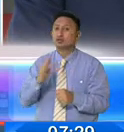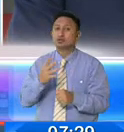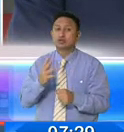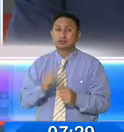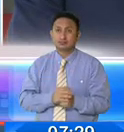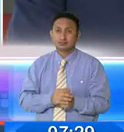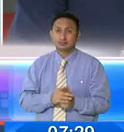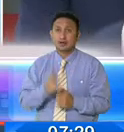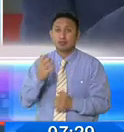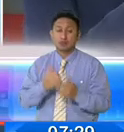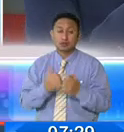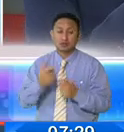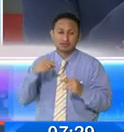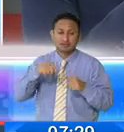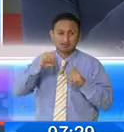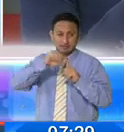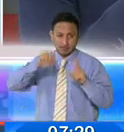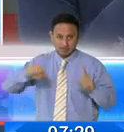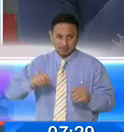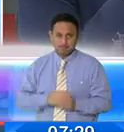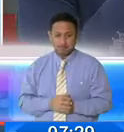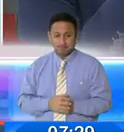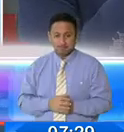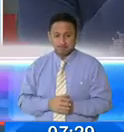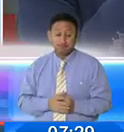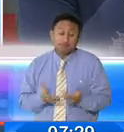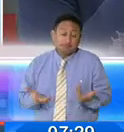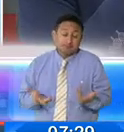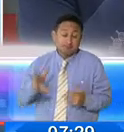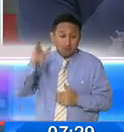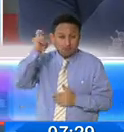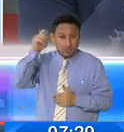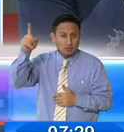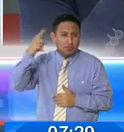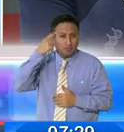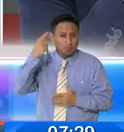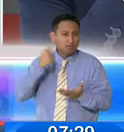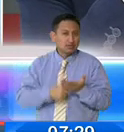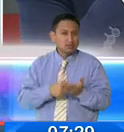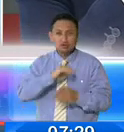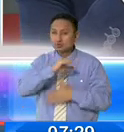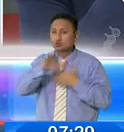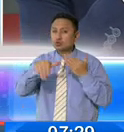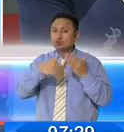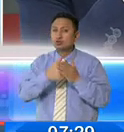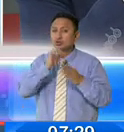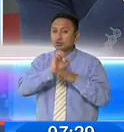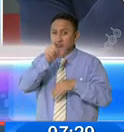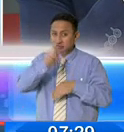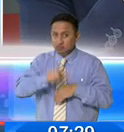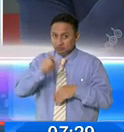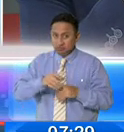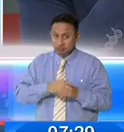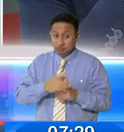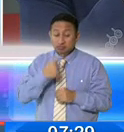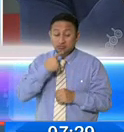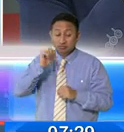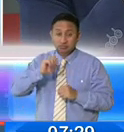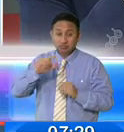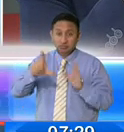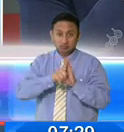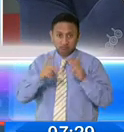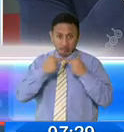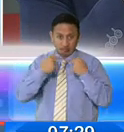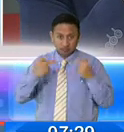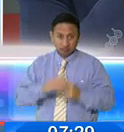problemas sistémicos. Por lo tanto, creo que hay que pensar en todos los ecuatorianos el momento de definir las políticas públicas